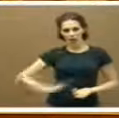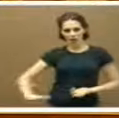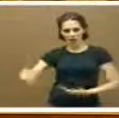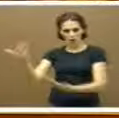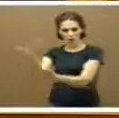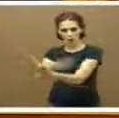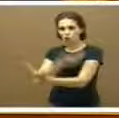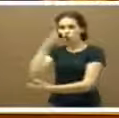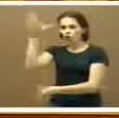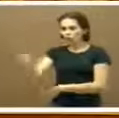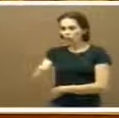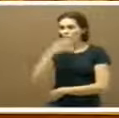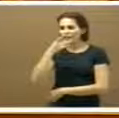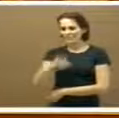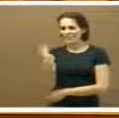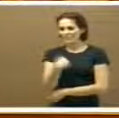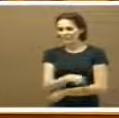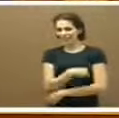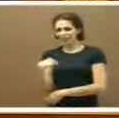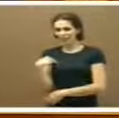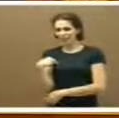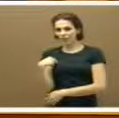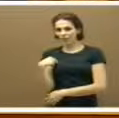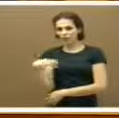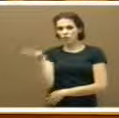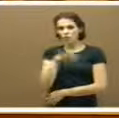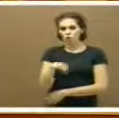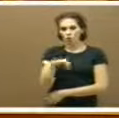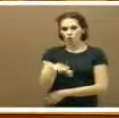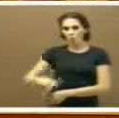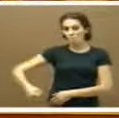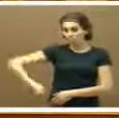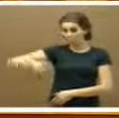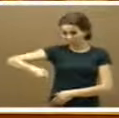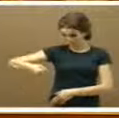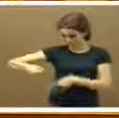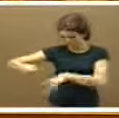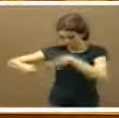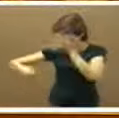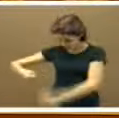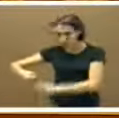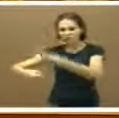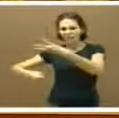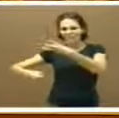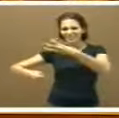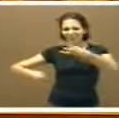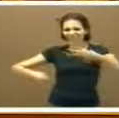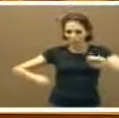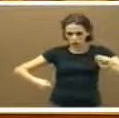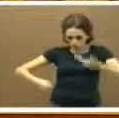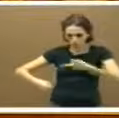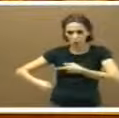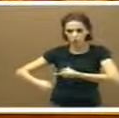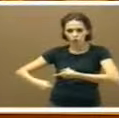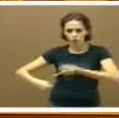Consejería de Sanidad o de los maletines. 300 euros cada maletín. ¡Qué bestialidad para el dinero público!